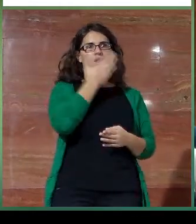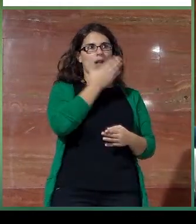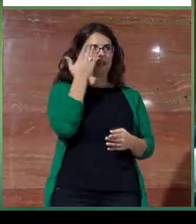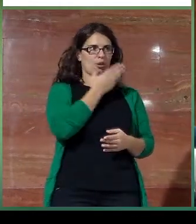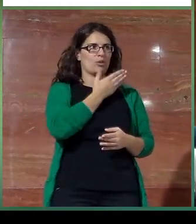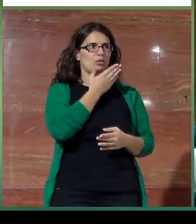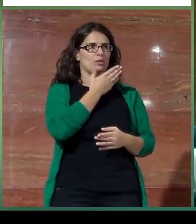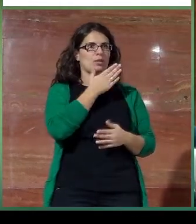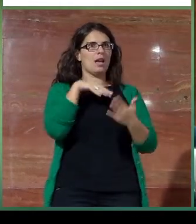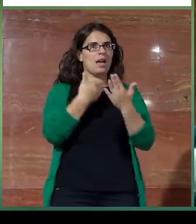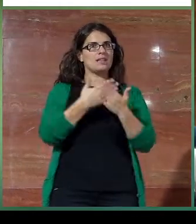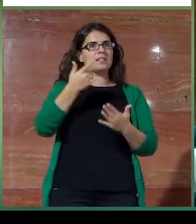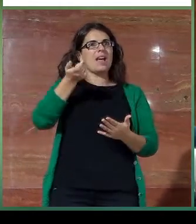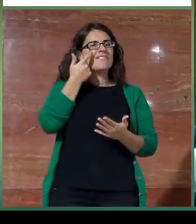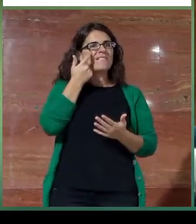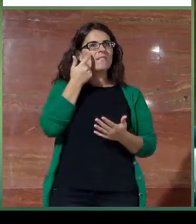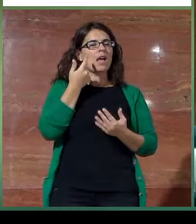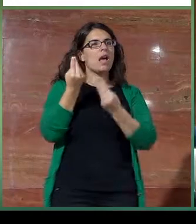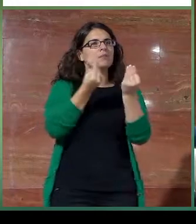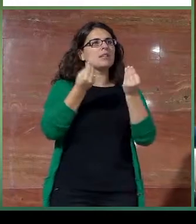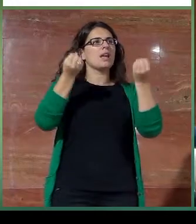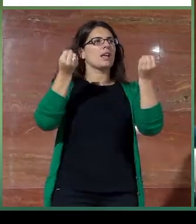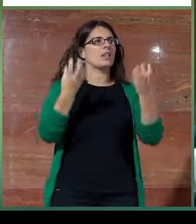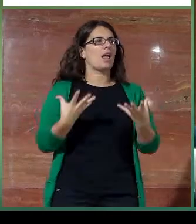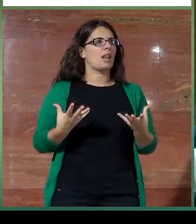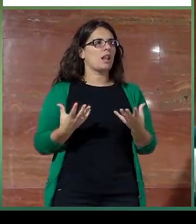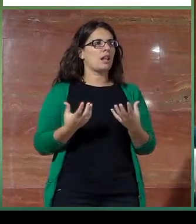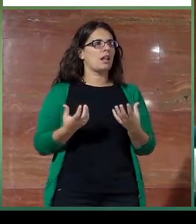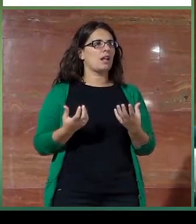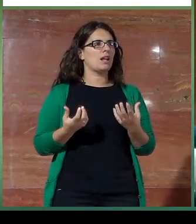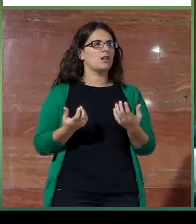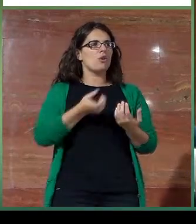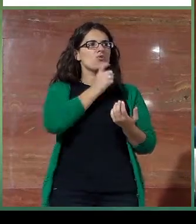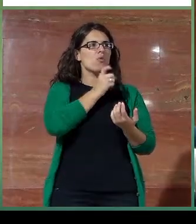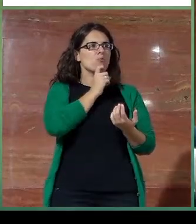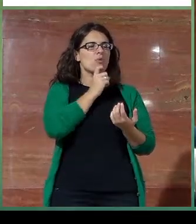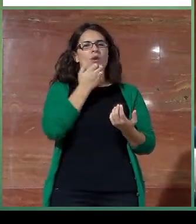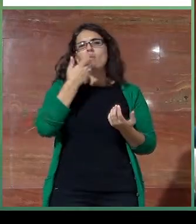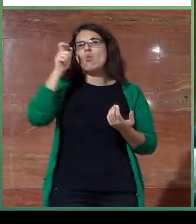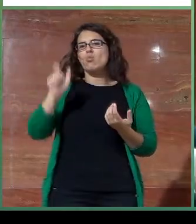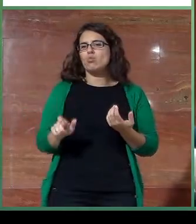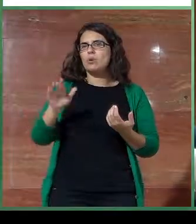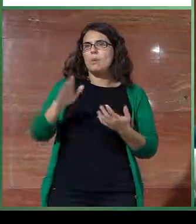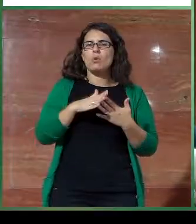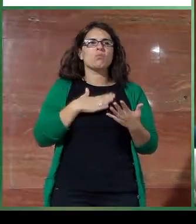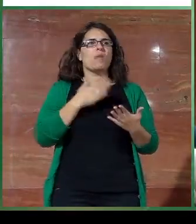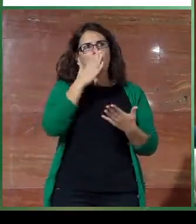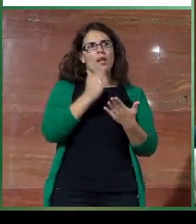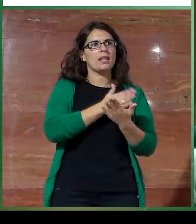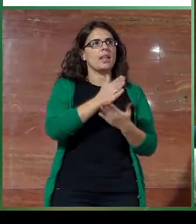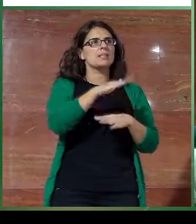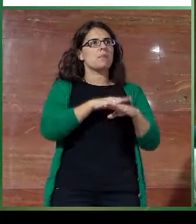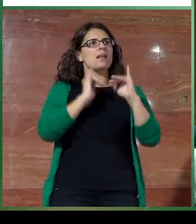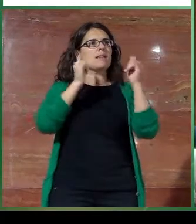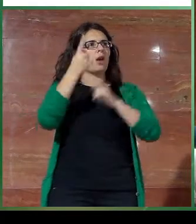vean cómo está estructurado el ambiente allí, cómo está estructurado el que un chaval pueda orientarse, pueda llegar a los